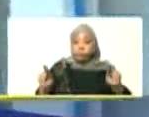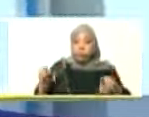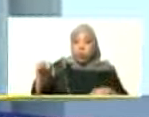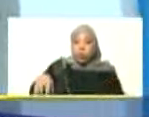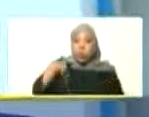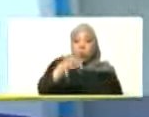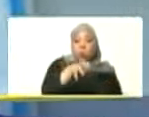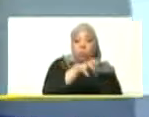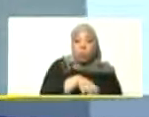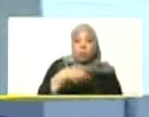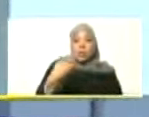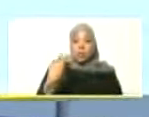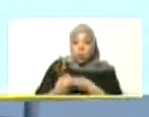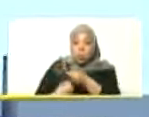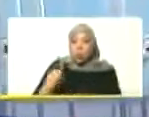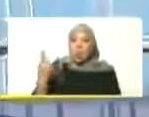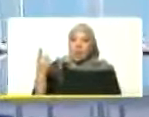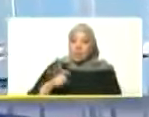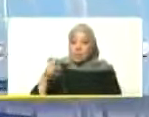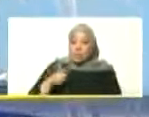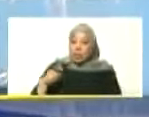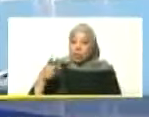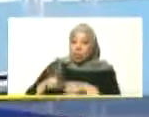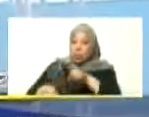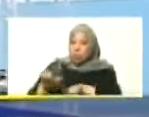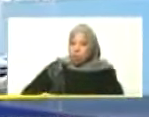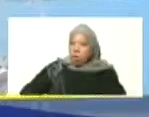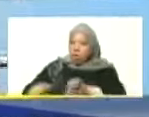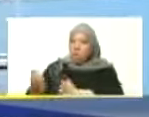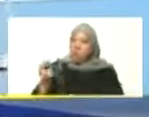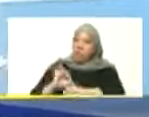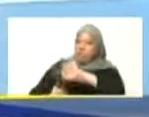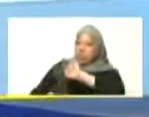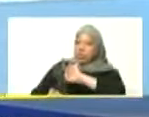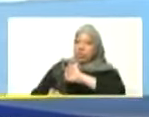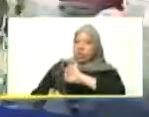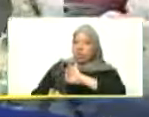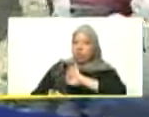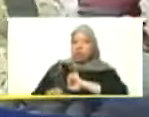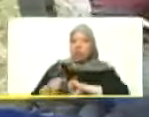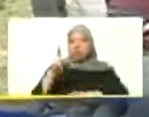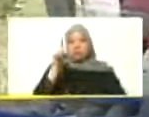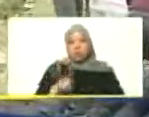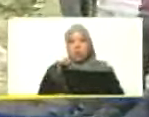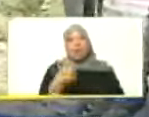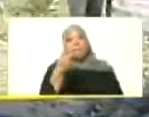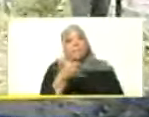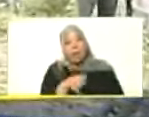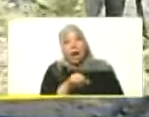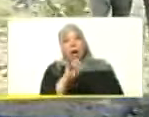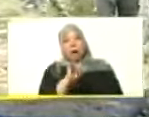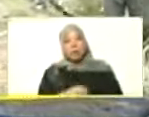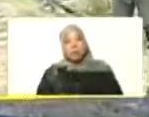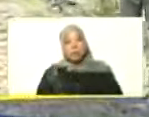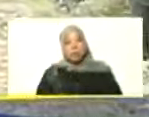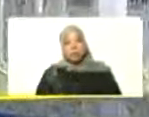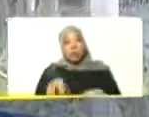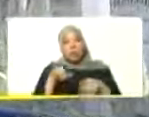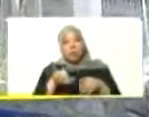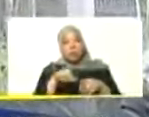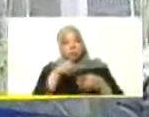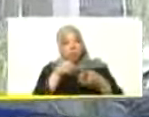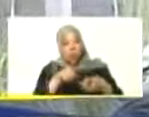zonas operativas de defensa integral, vale decir, cada estado en el país, y de allí una